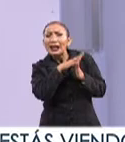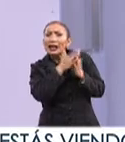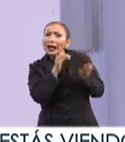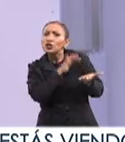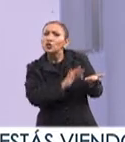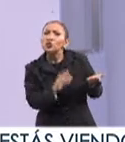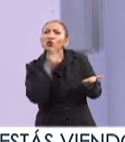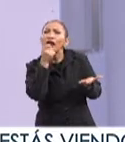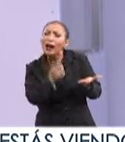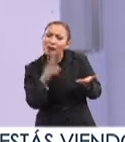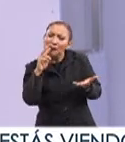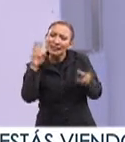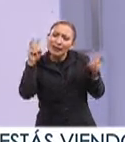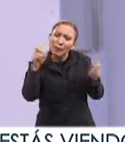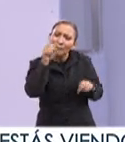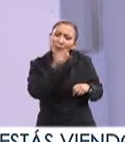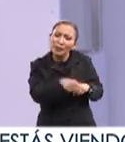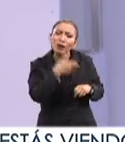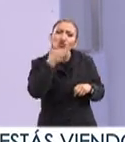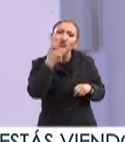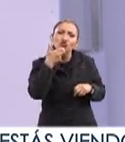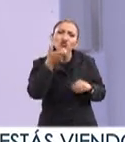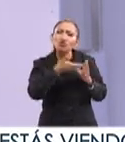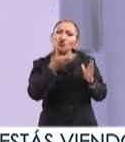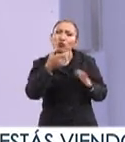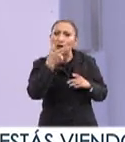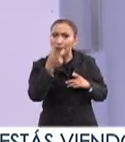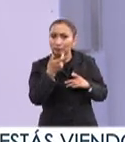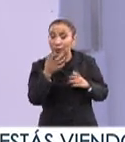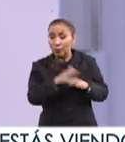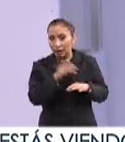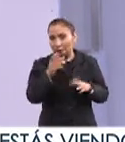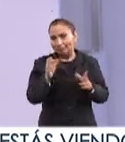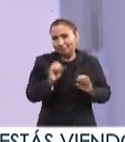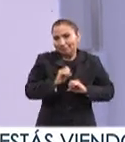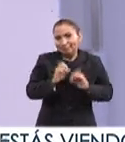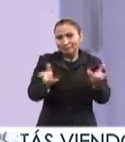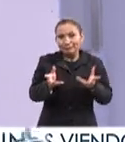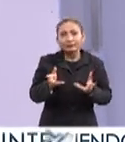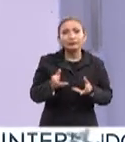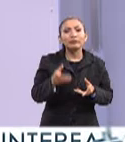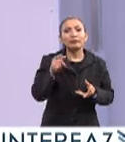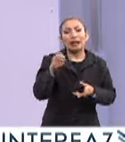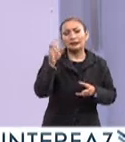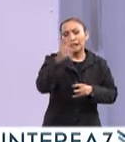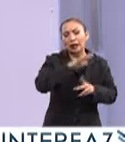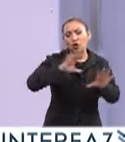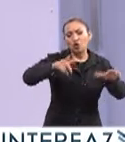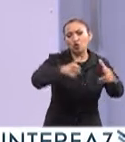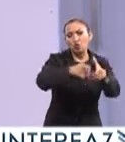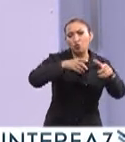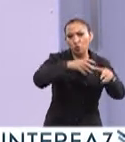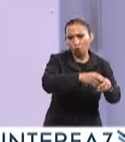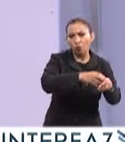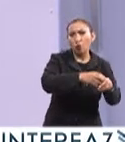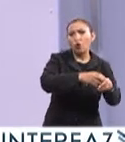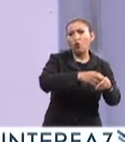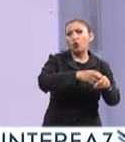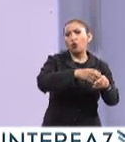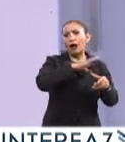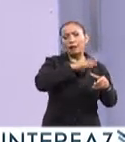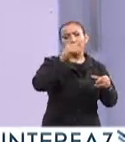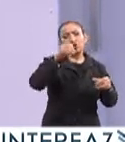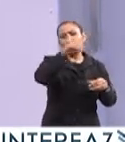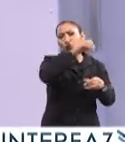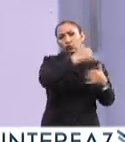fuentes literarias y a las tradiciones orales, porque de alguna manera en este colectivo donde pues